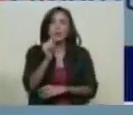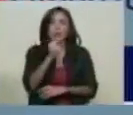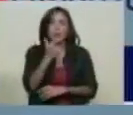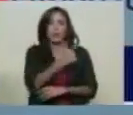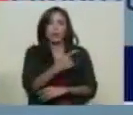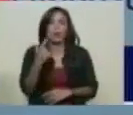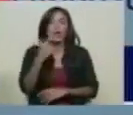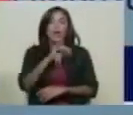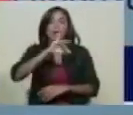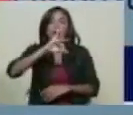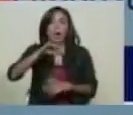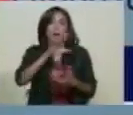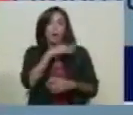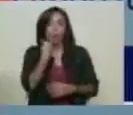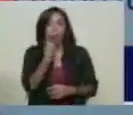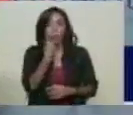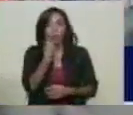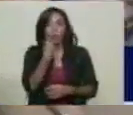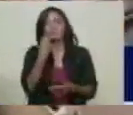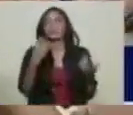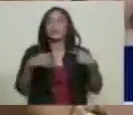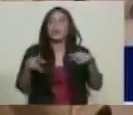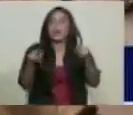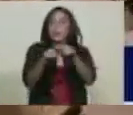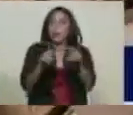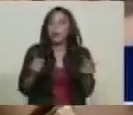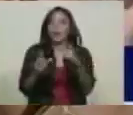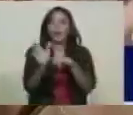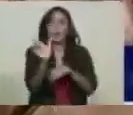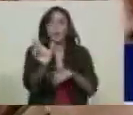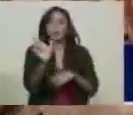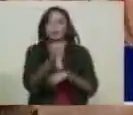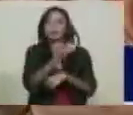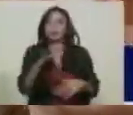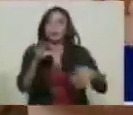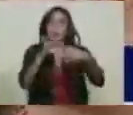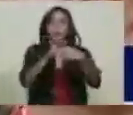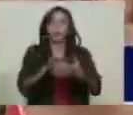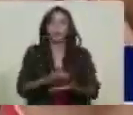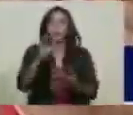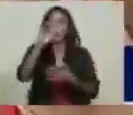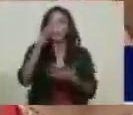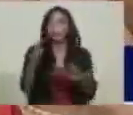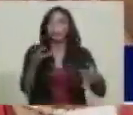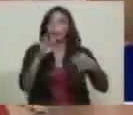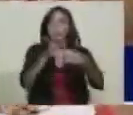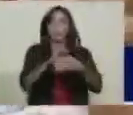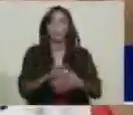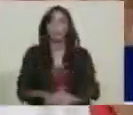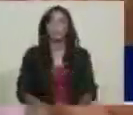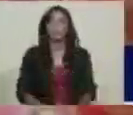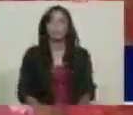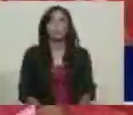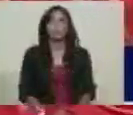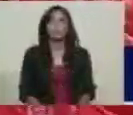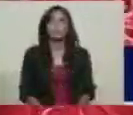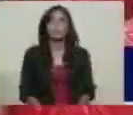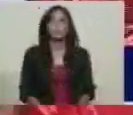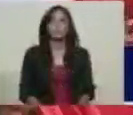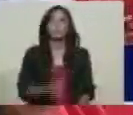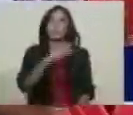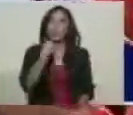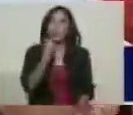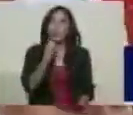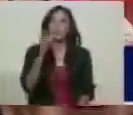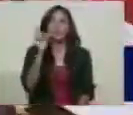La JPSUV es el Partido Socialista Unido de Venezuela. Es el futuro del Partido Socialista Unido de Venezuela, con los muchachos,